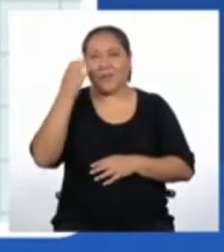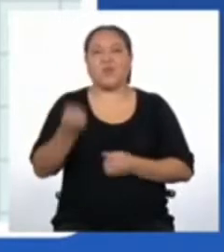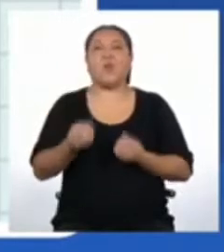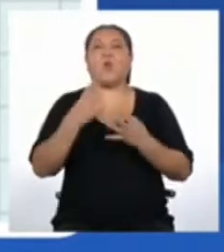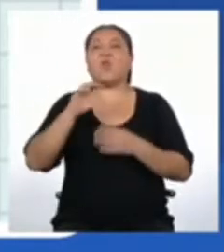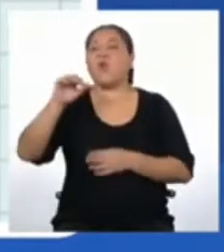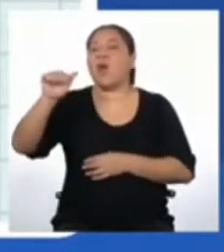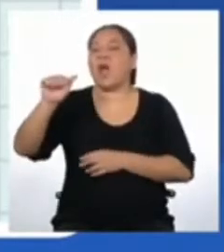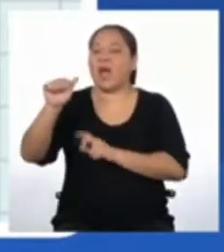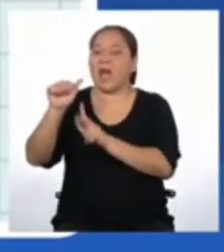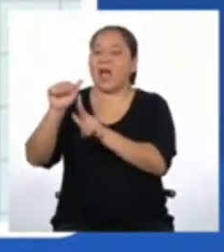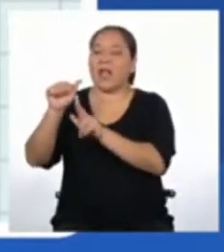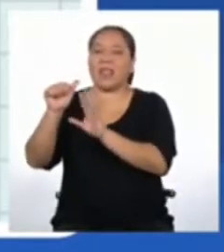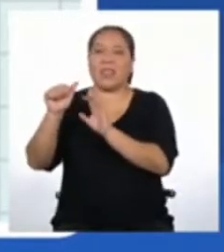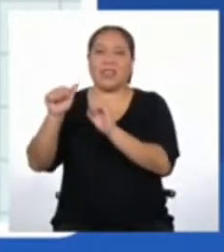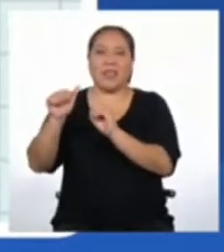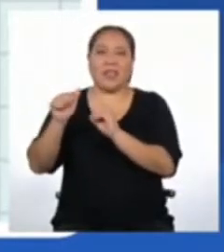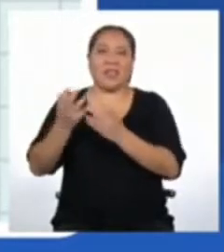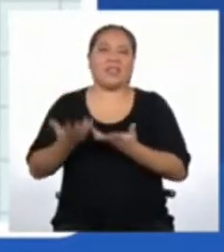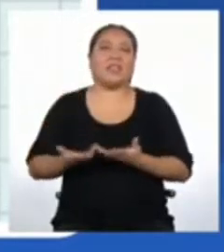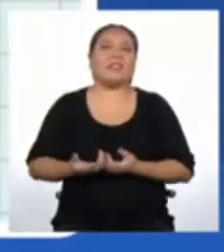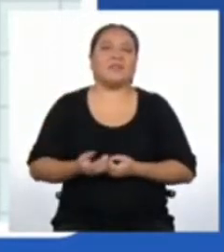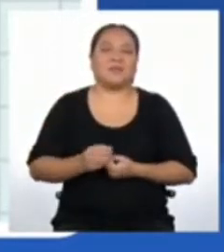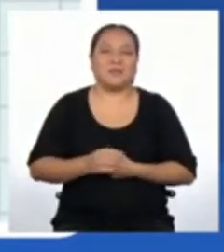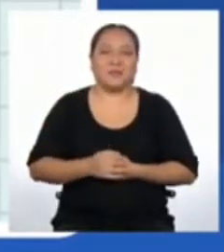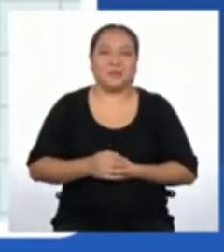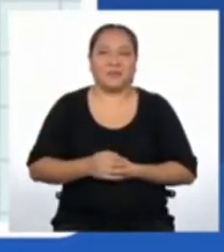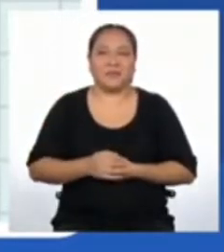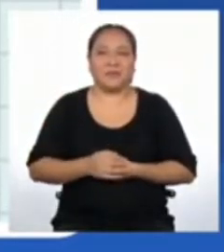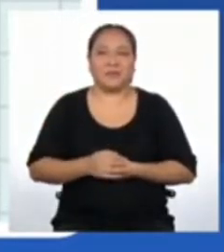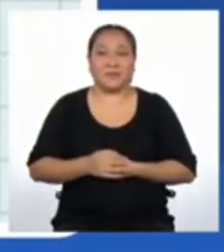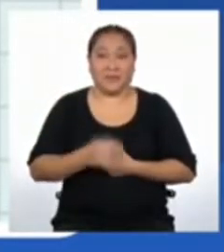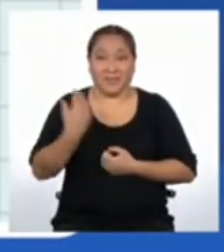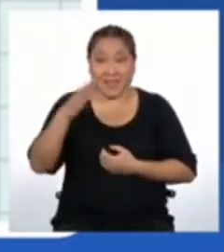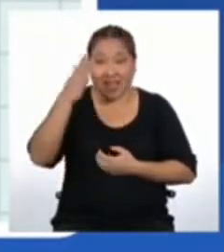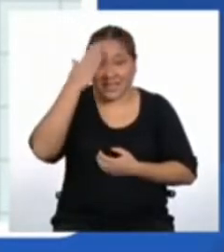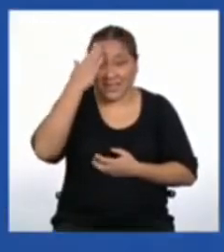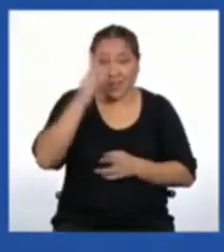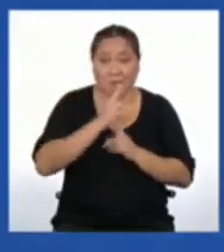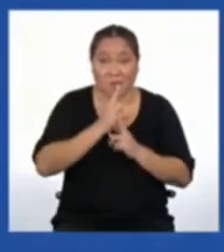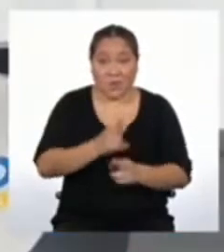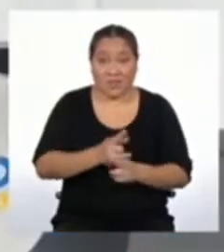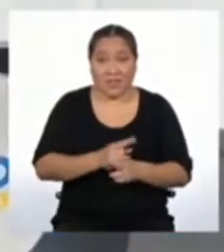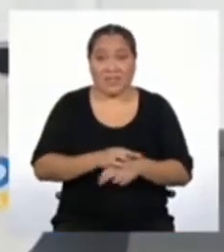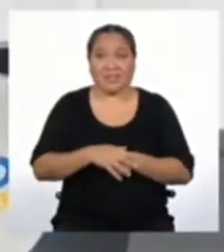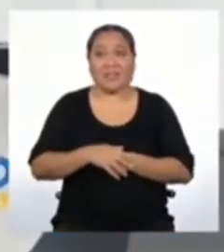cuánto vale el término 30 de nuestra progresión aritmética de hoy. ¿Ya tienen la respuesta?